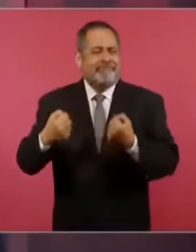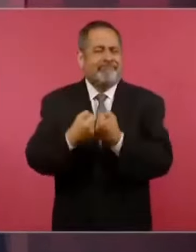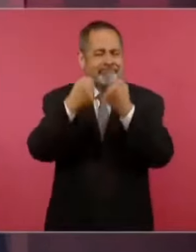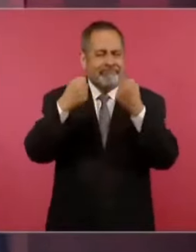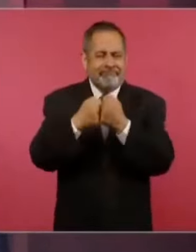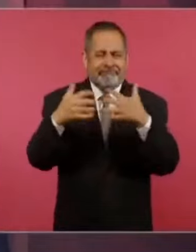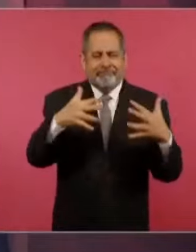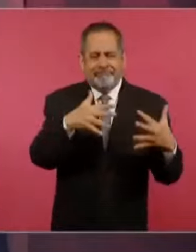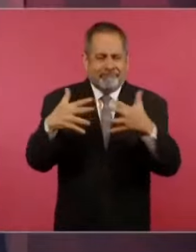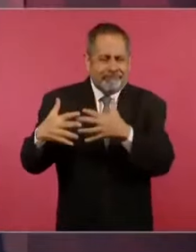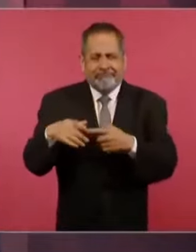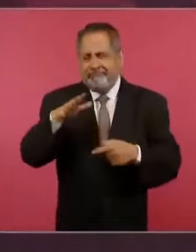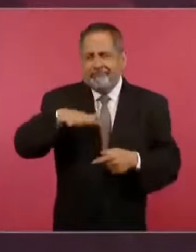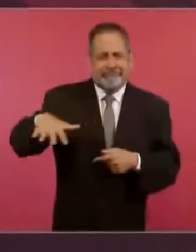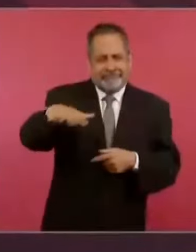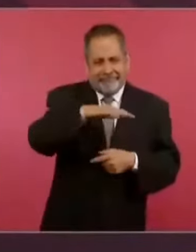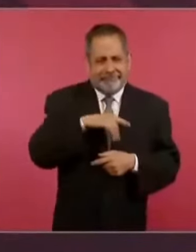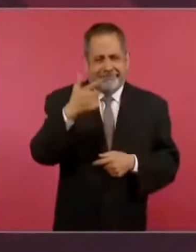o